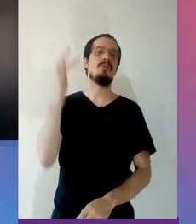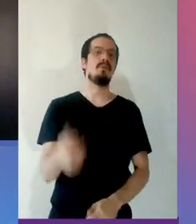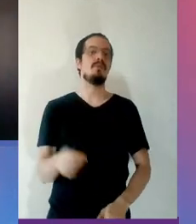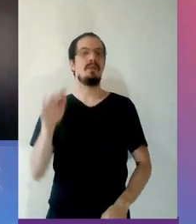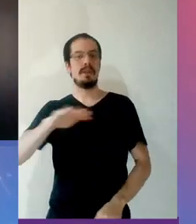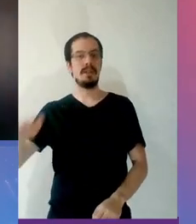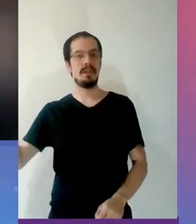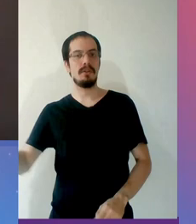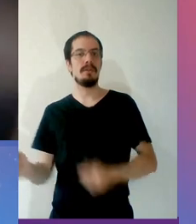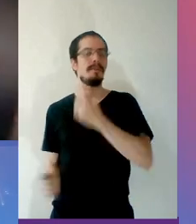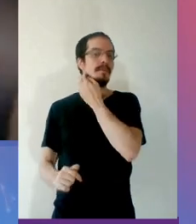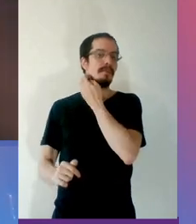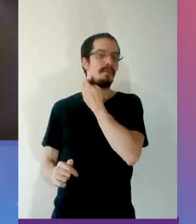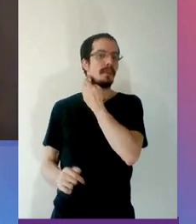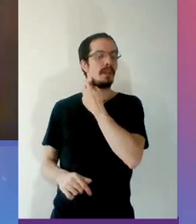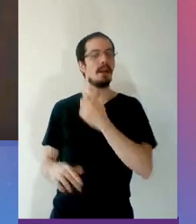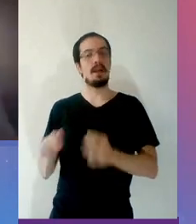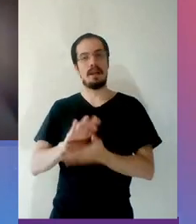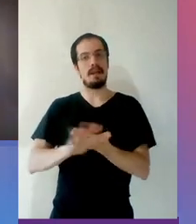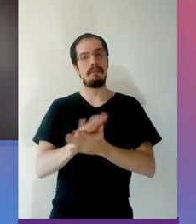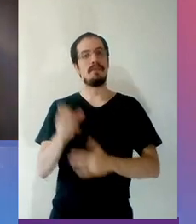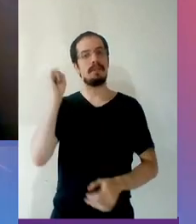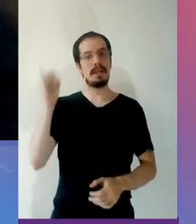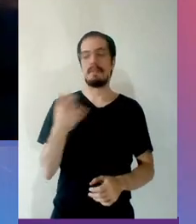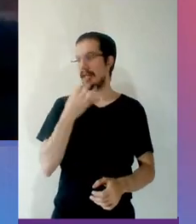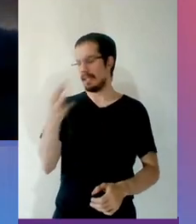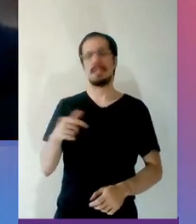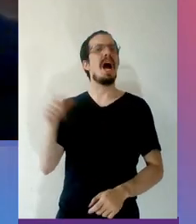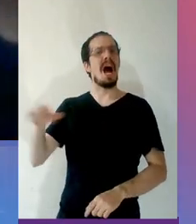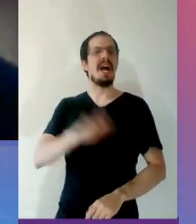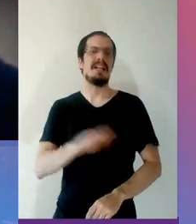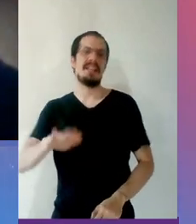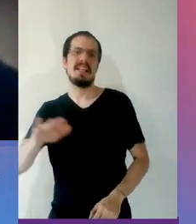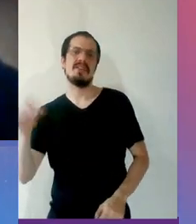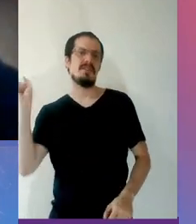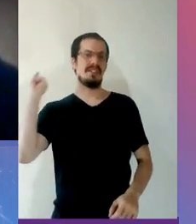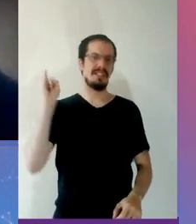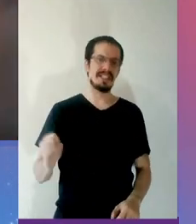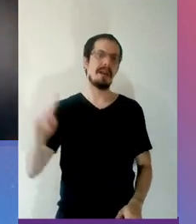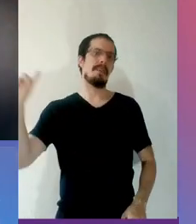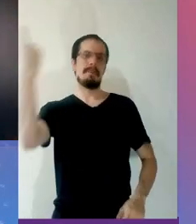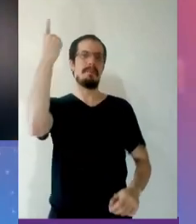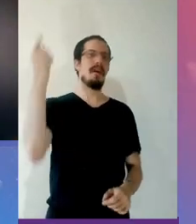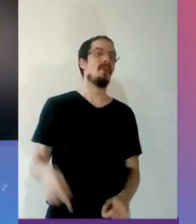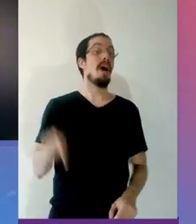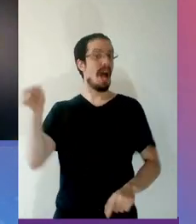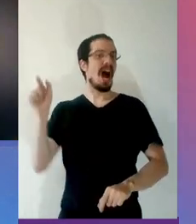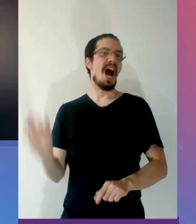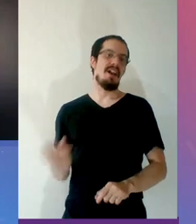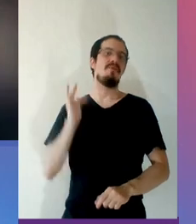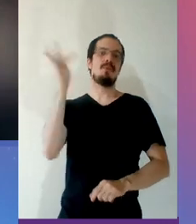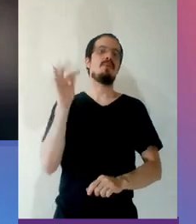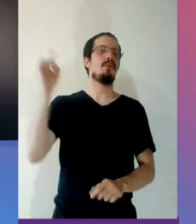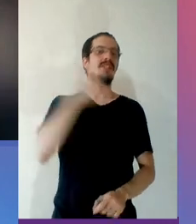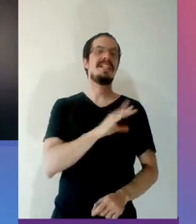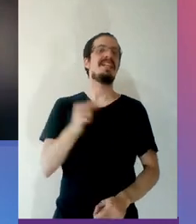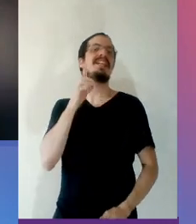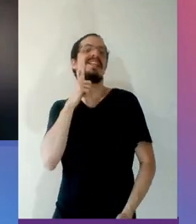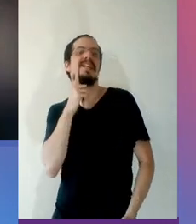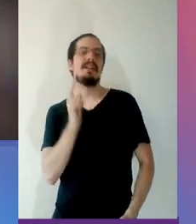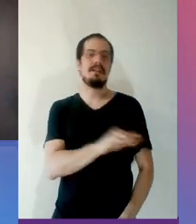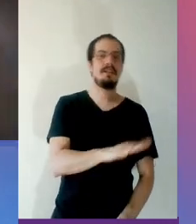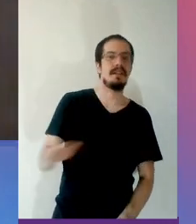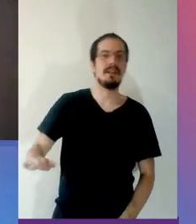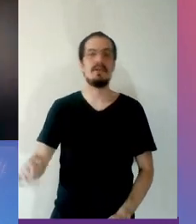primero, los niños son el futuro de Chile. Son como frases súper, así como slogans, pero que en la práctica no se cumplen. Y un poco